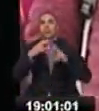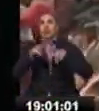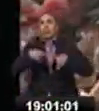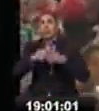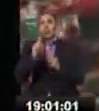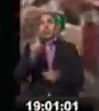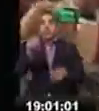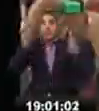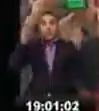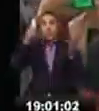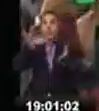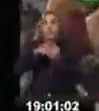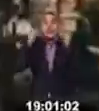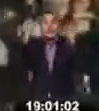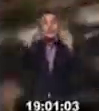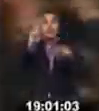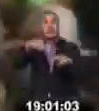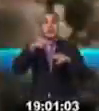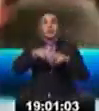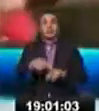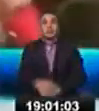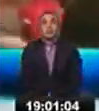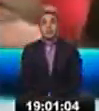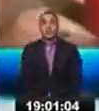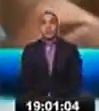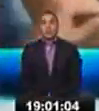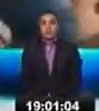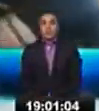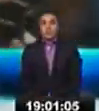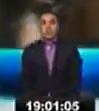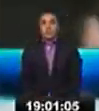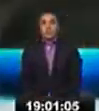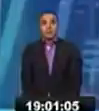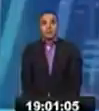abiertas en el contexto del paro nacional. Fabiola Santana, TC Televisión.